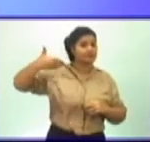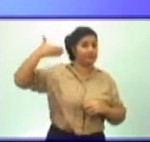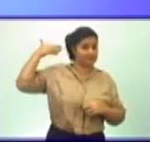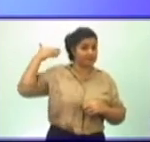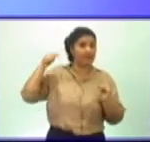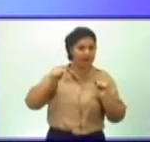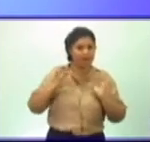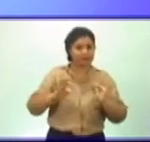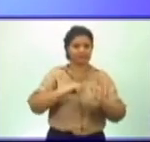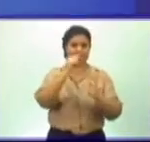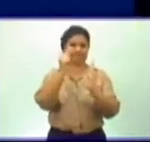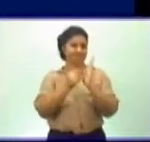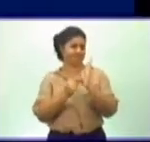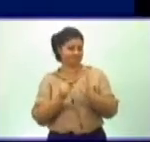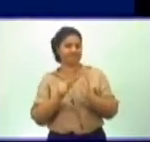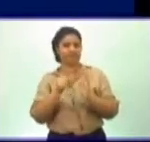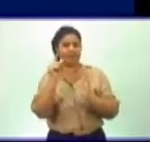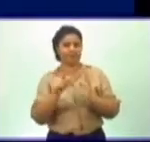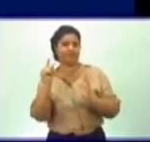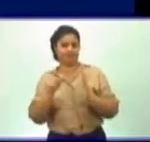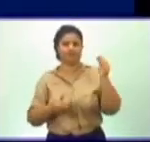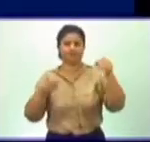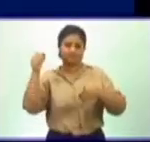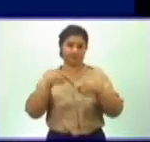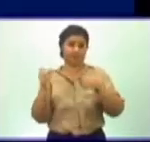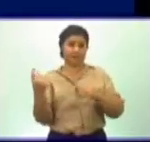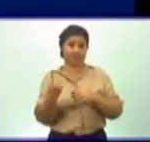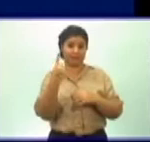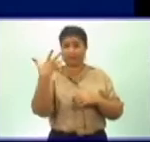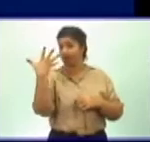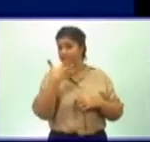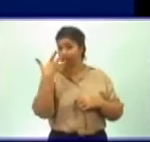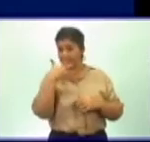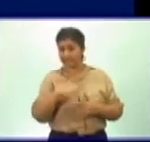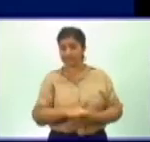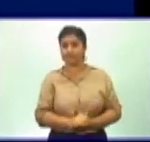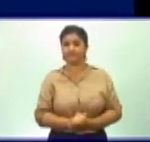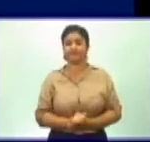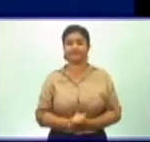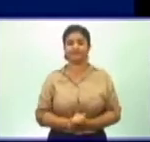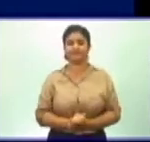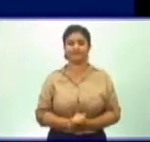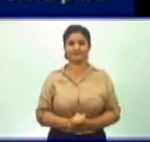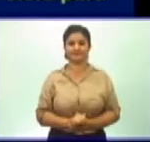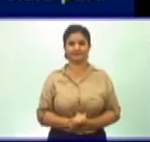estos personajes. En primer lugar, tenemos a